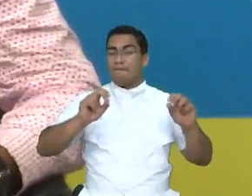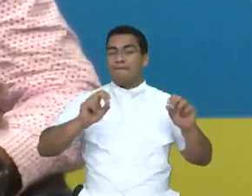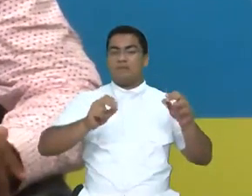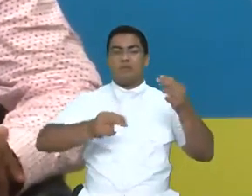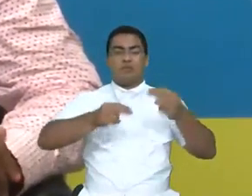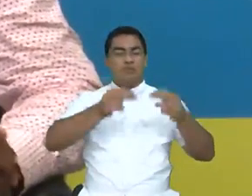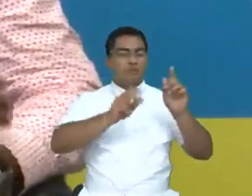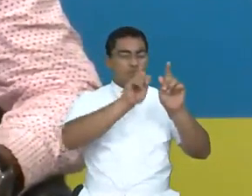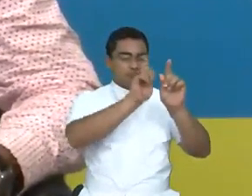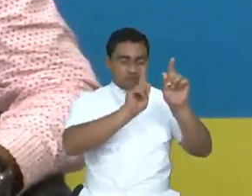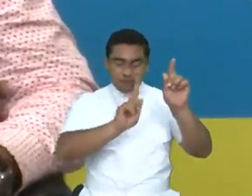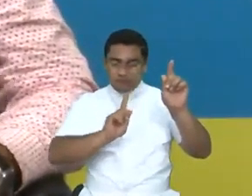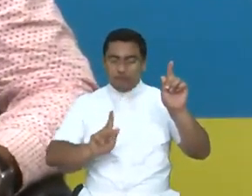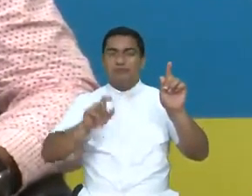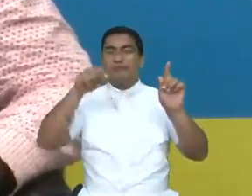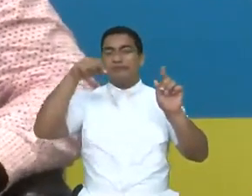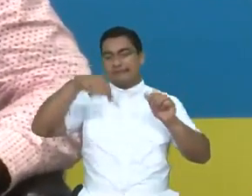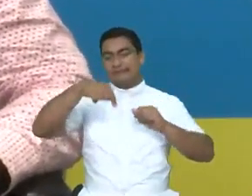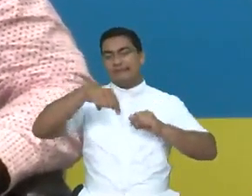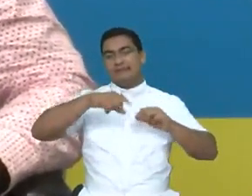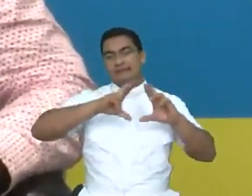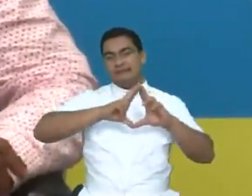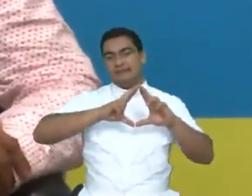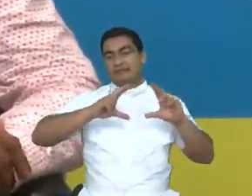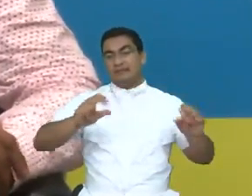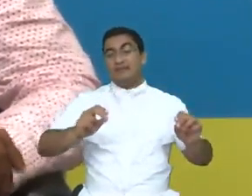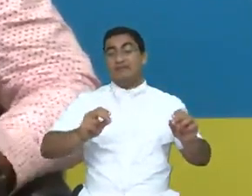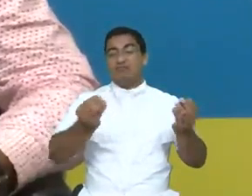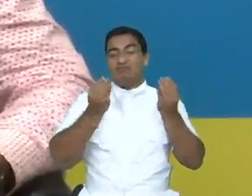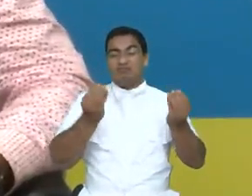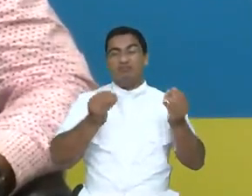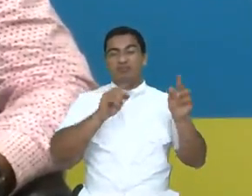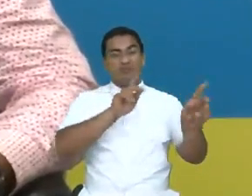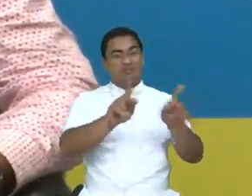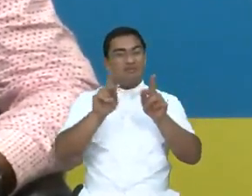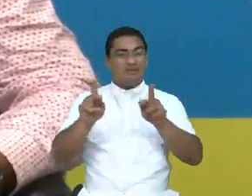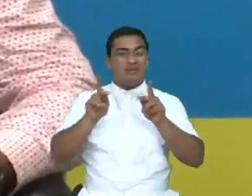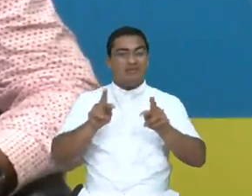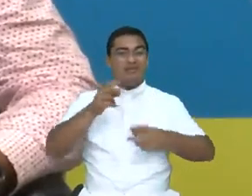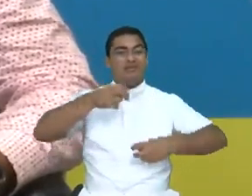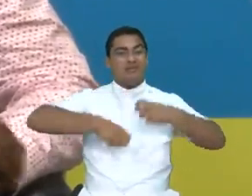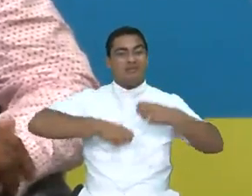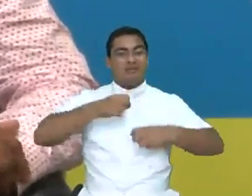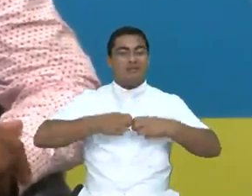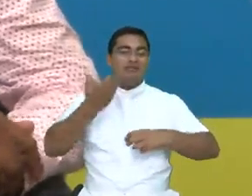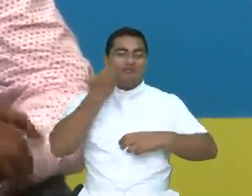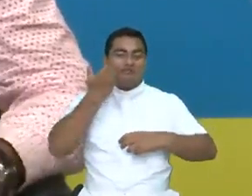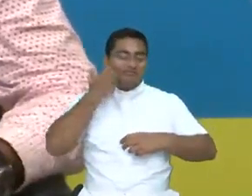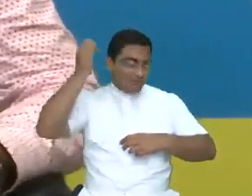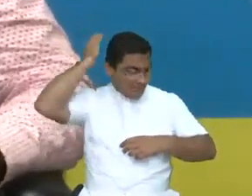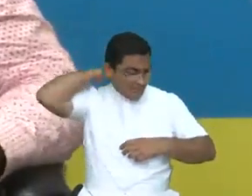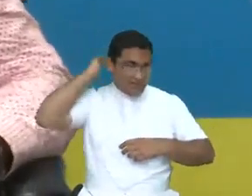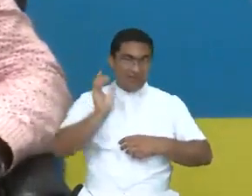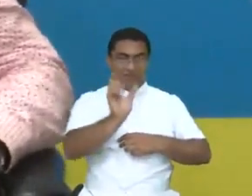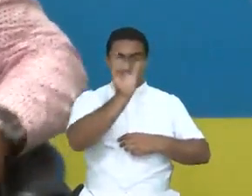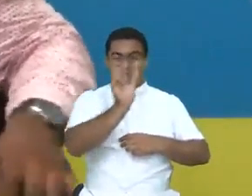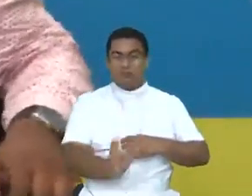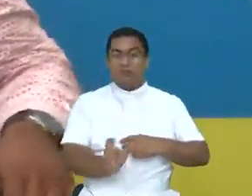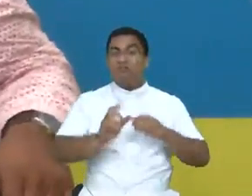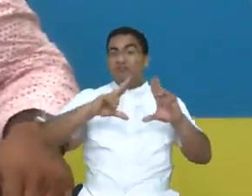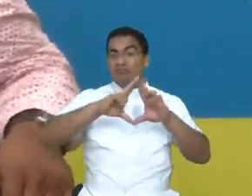nivel mundial. Pero en Nicaragua, ¿qué tan frecuente está siendo estas lesiones y enfermedades de la columna vertebral?